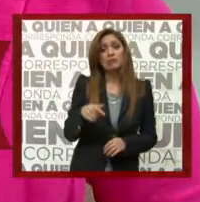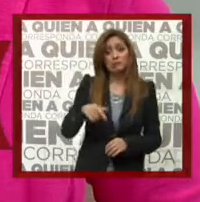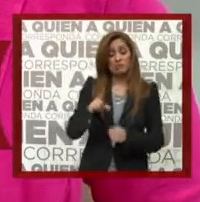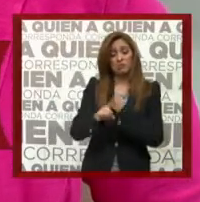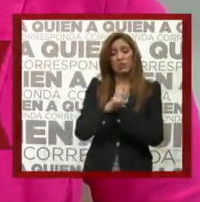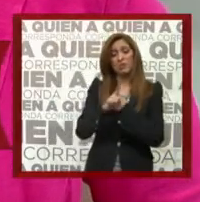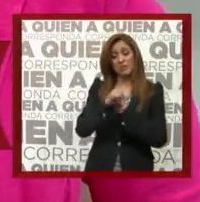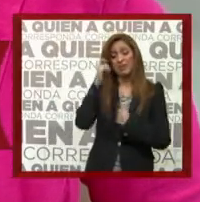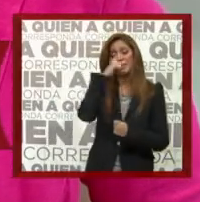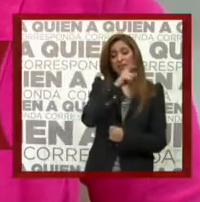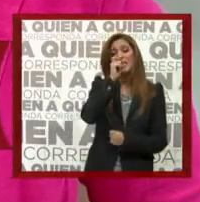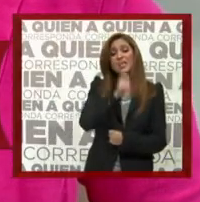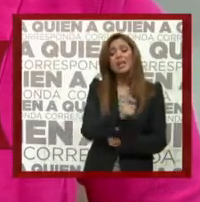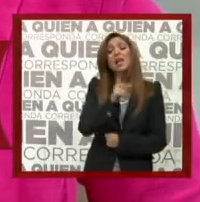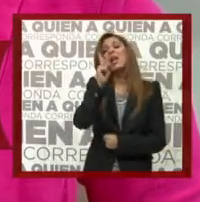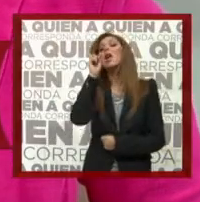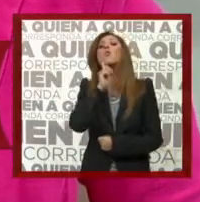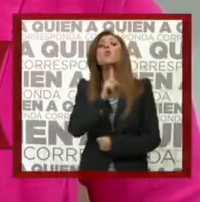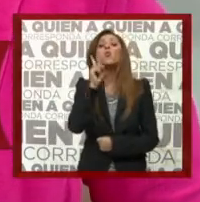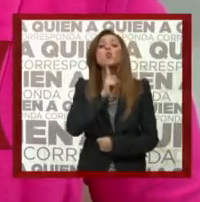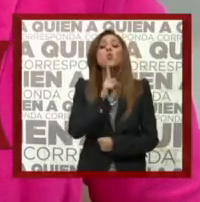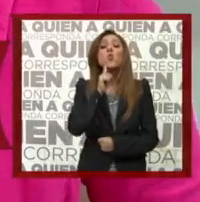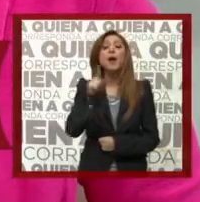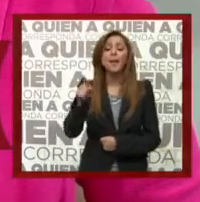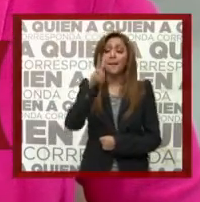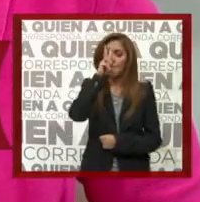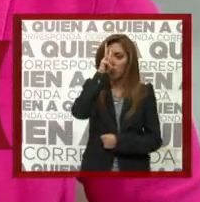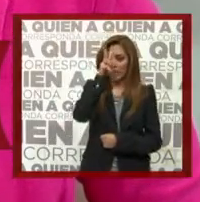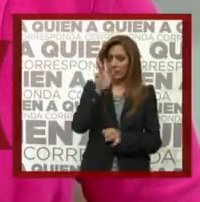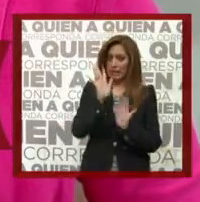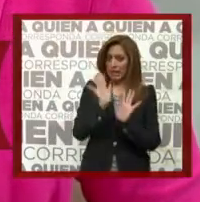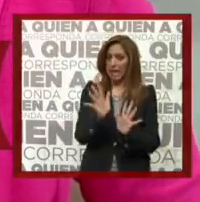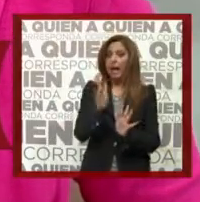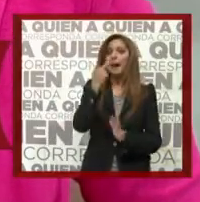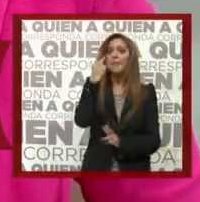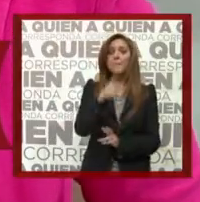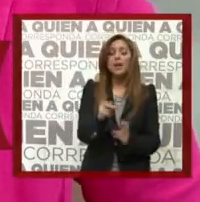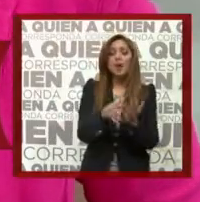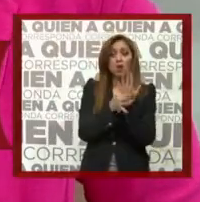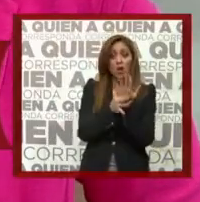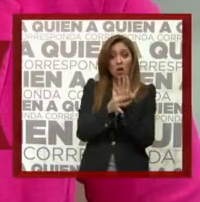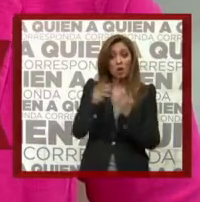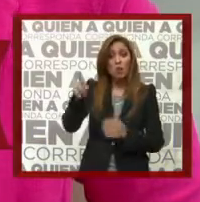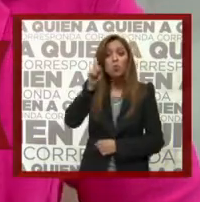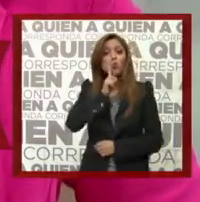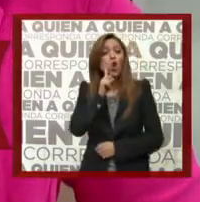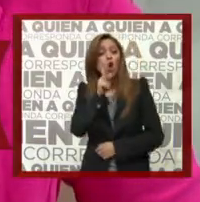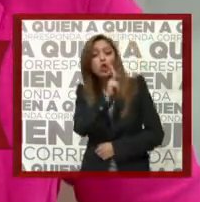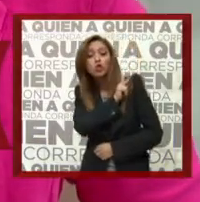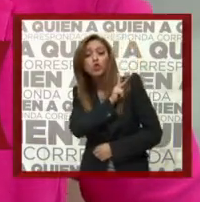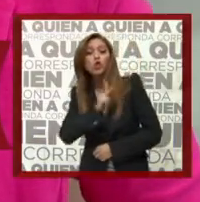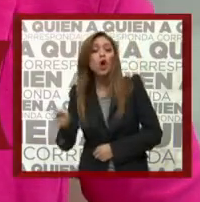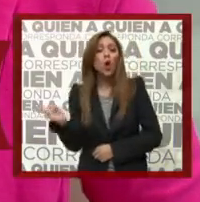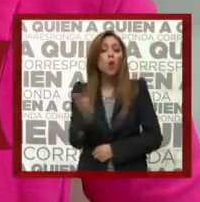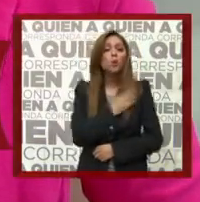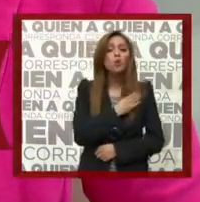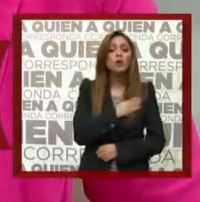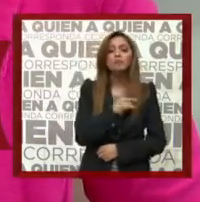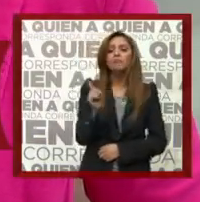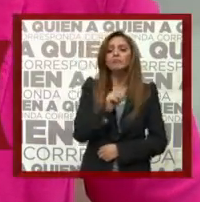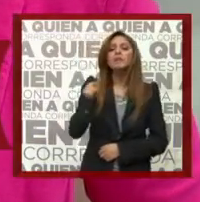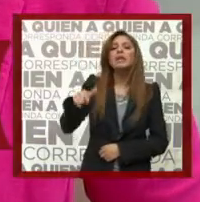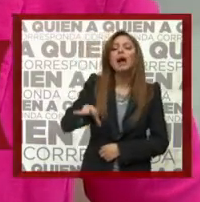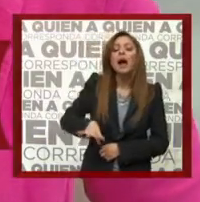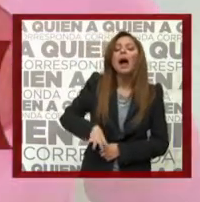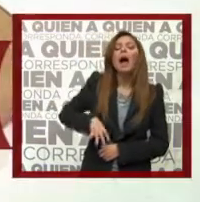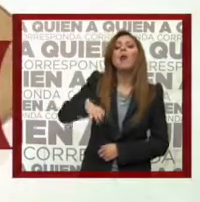En general, la mujer es la que sufre la violencia, pero eso no quiere decir que no existan mujeres que abusen de la protección que les está